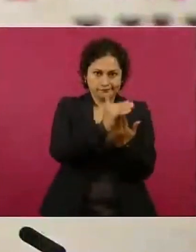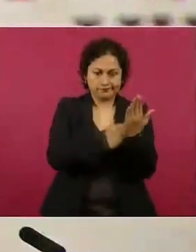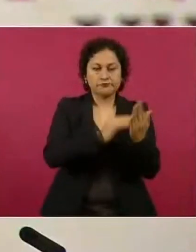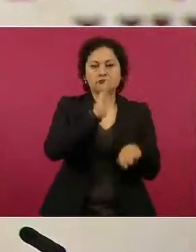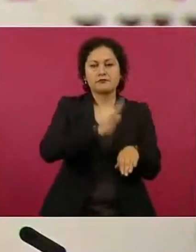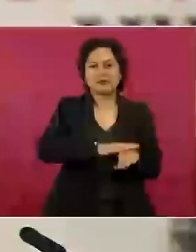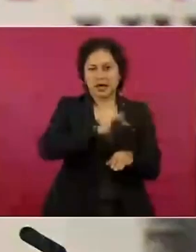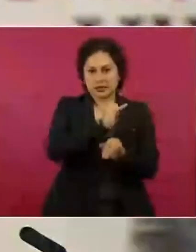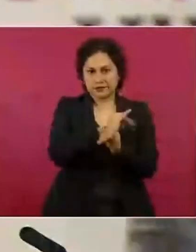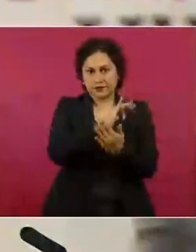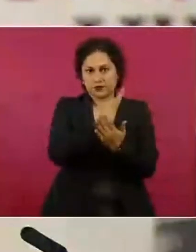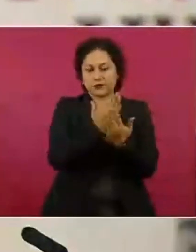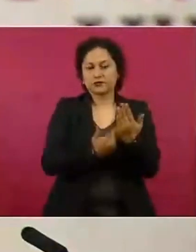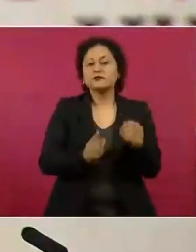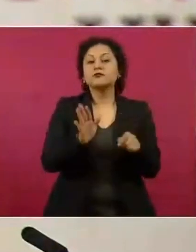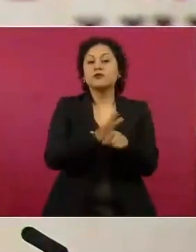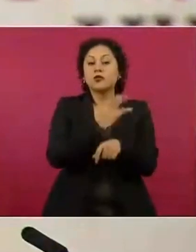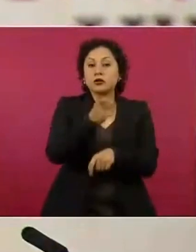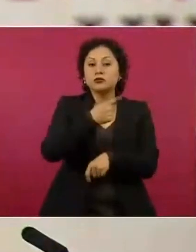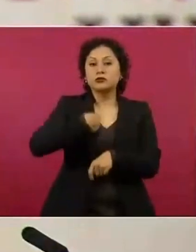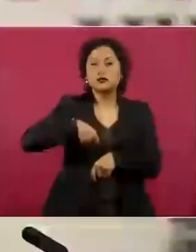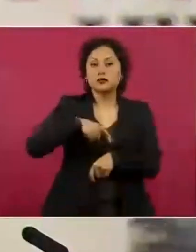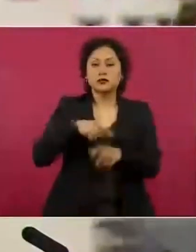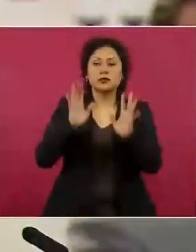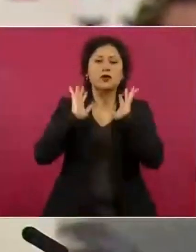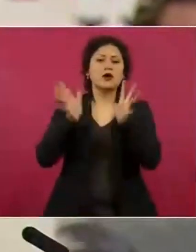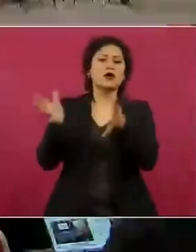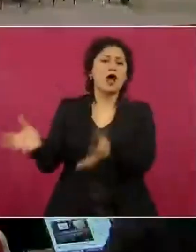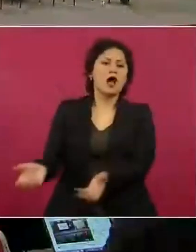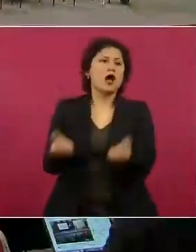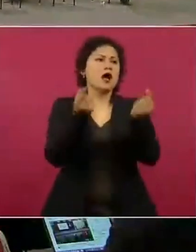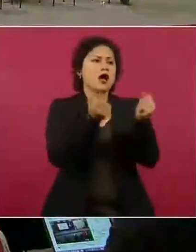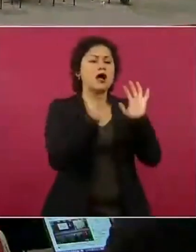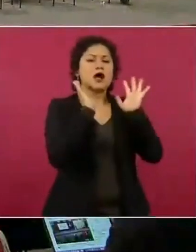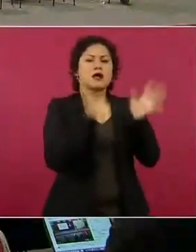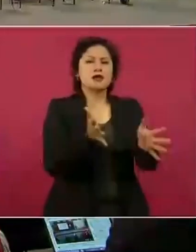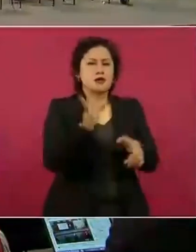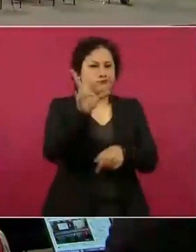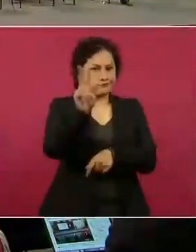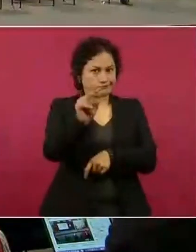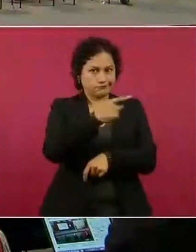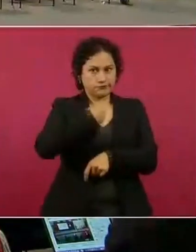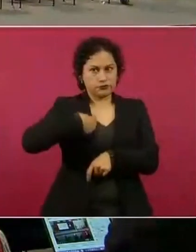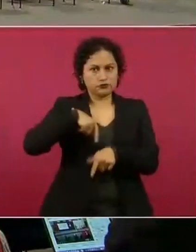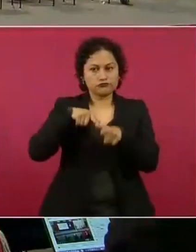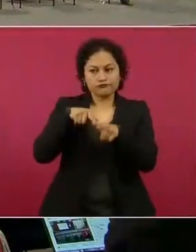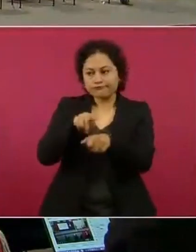salir todavía del área. Vamos a seguir buscando, y bueno, los conductores será nuestra prioridad.